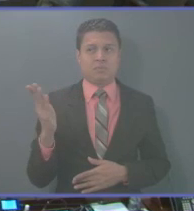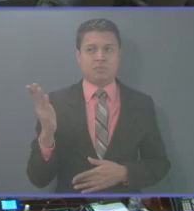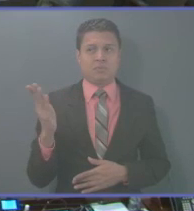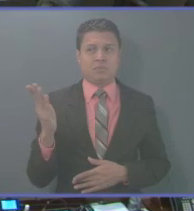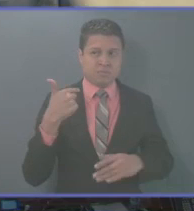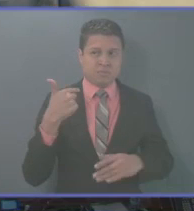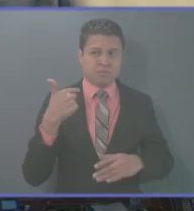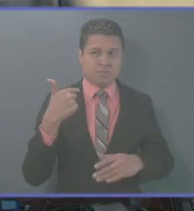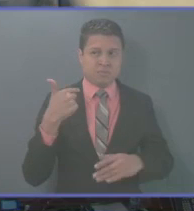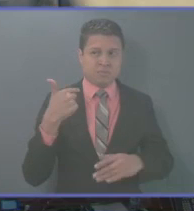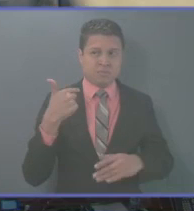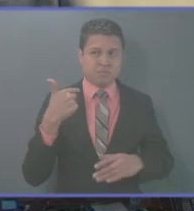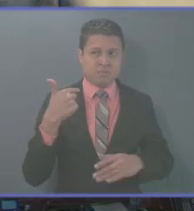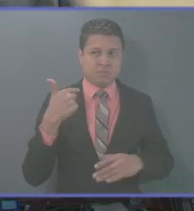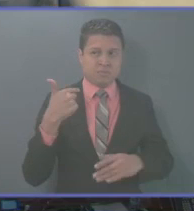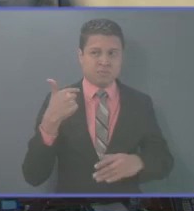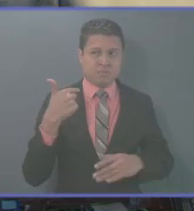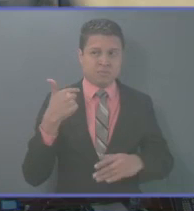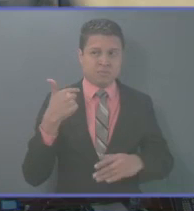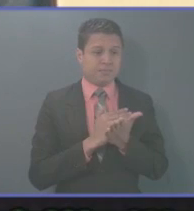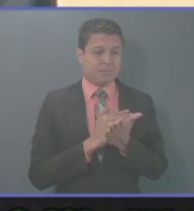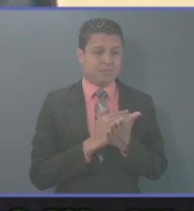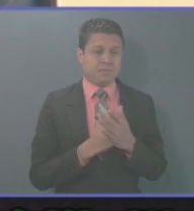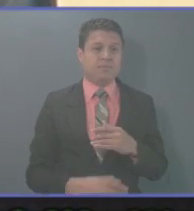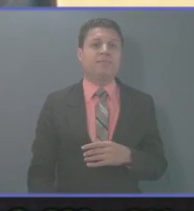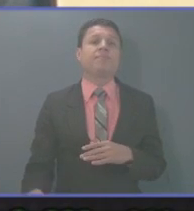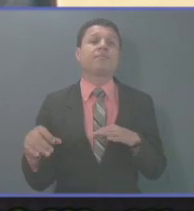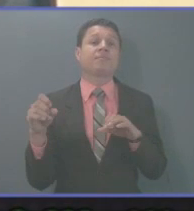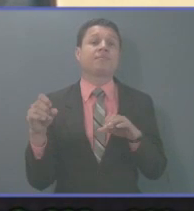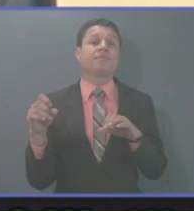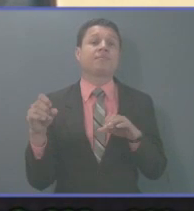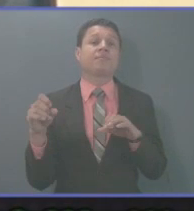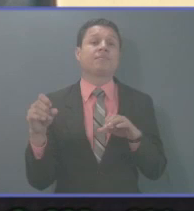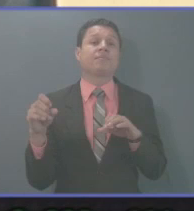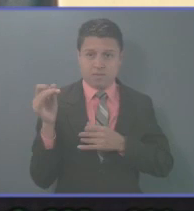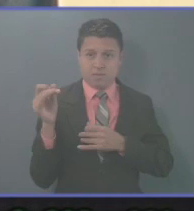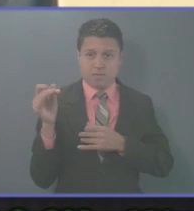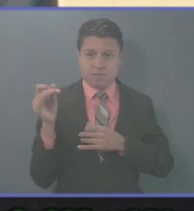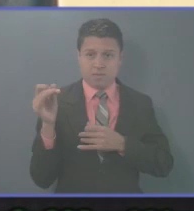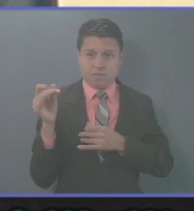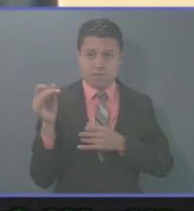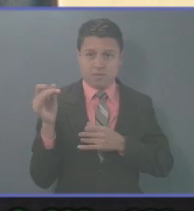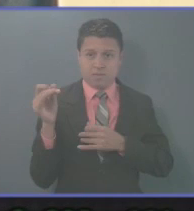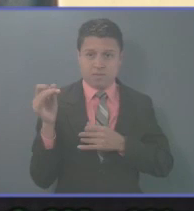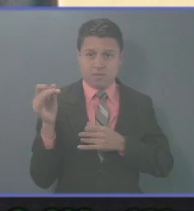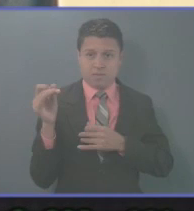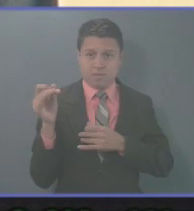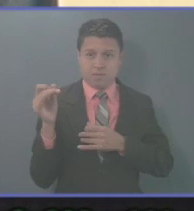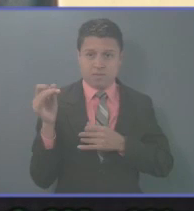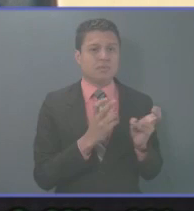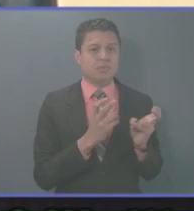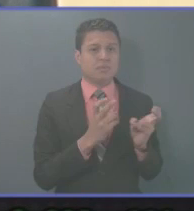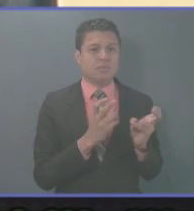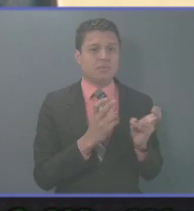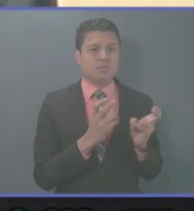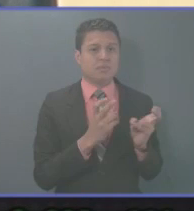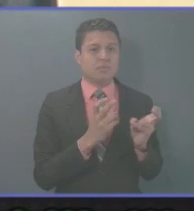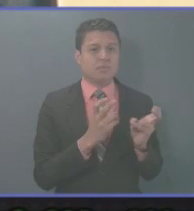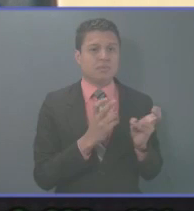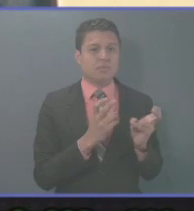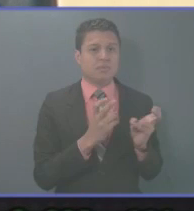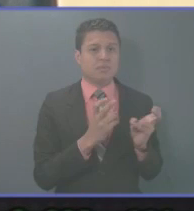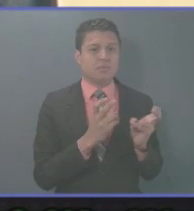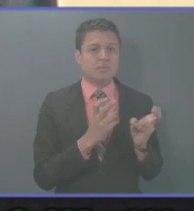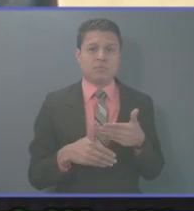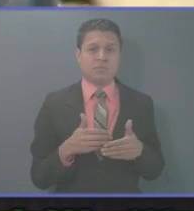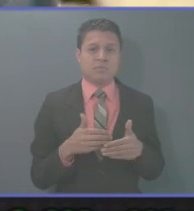Presidente, quiero solicitar modificación de agenda para incorporar una pieza relativa a disposiciones transitorias